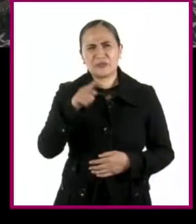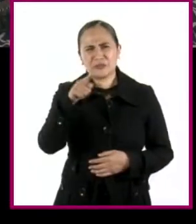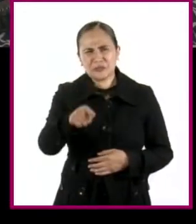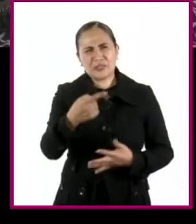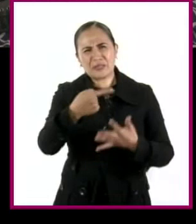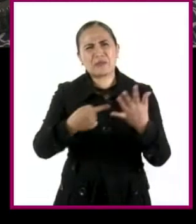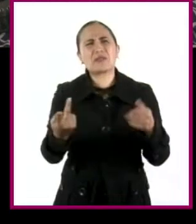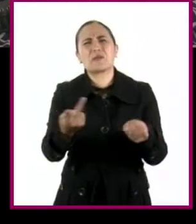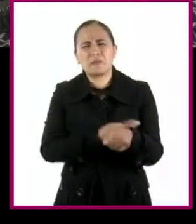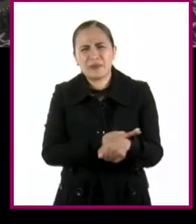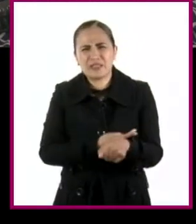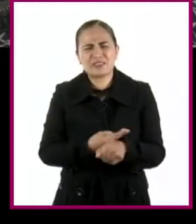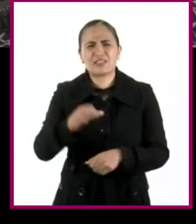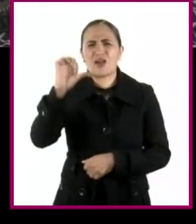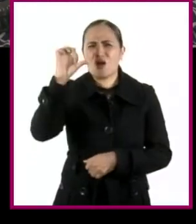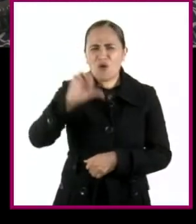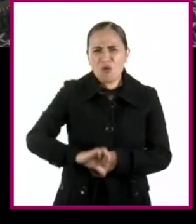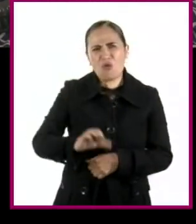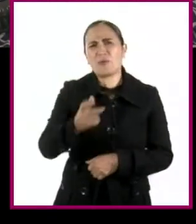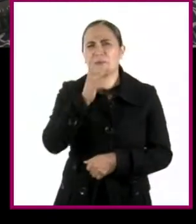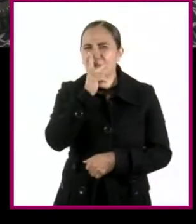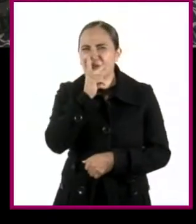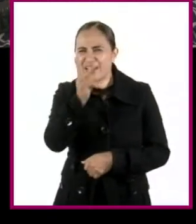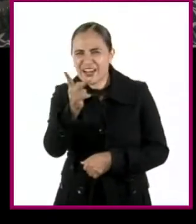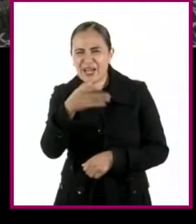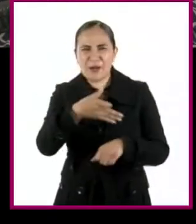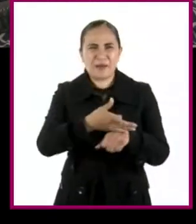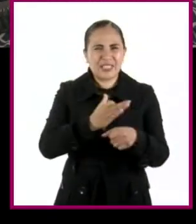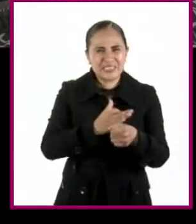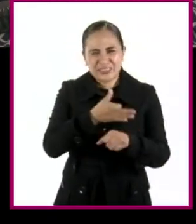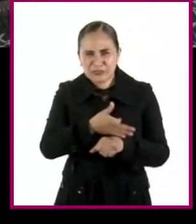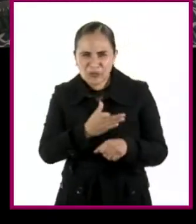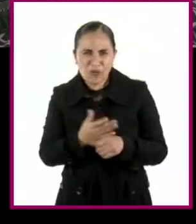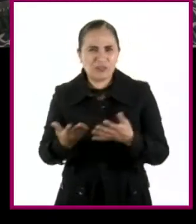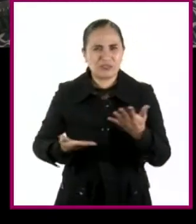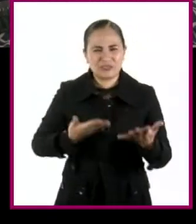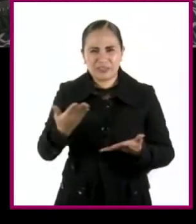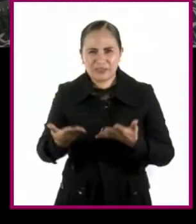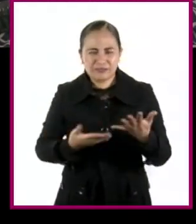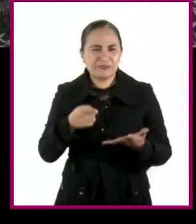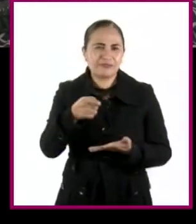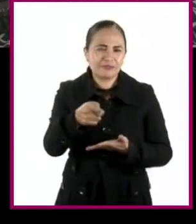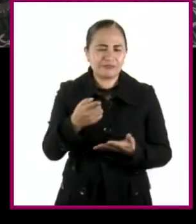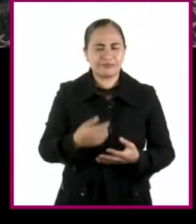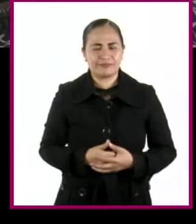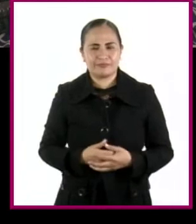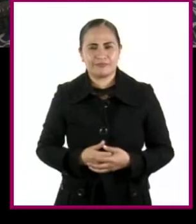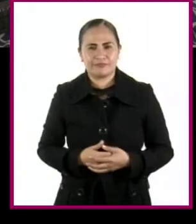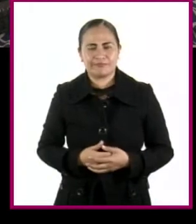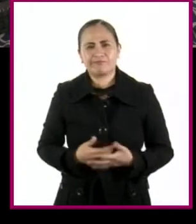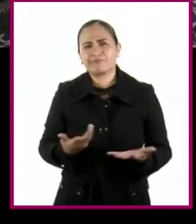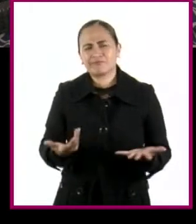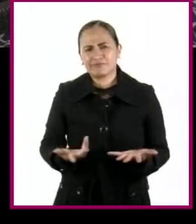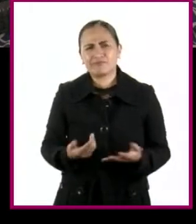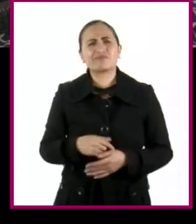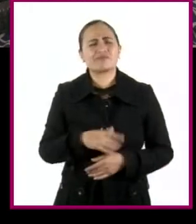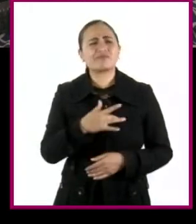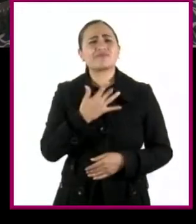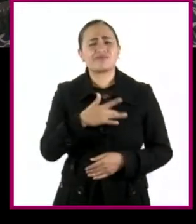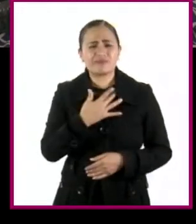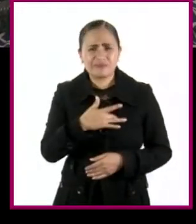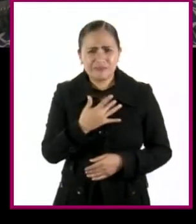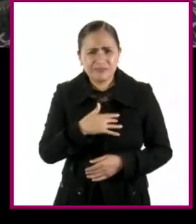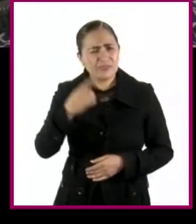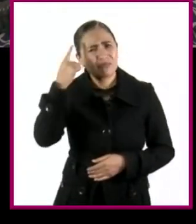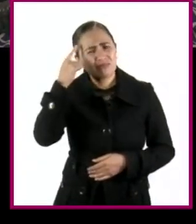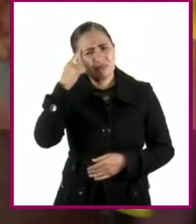Toluca? Hoy es el folclore, es el caló del barrio. Quiero decir que, ¿qué te sucede? ¿Qué pasa